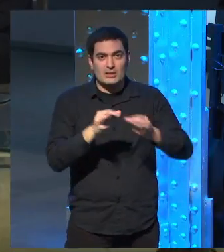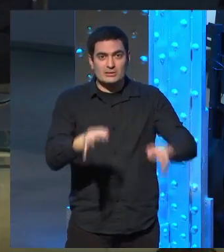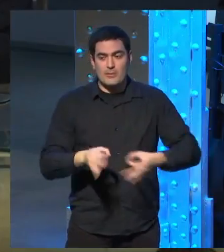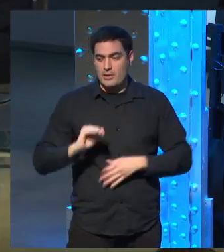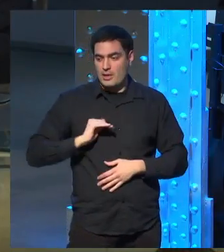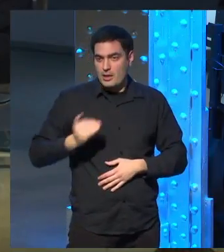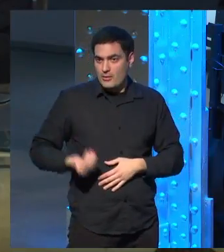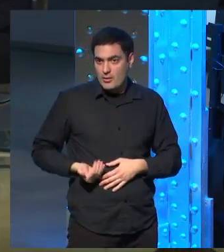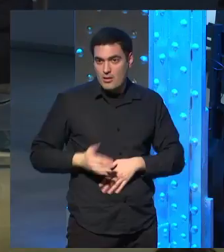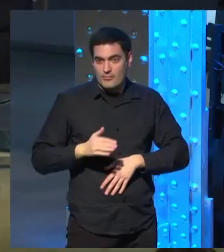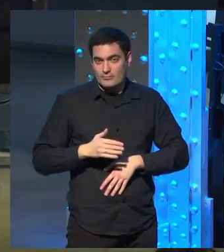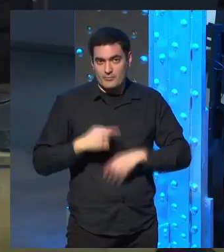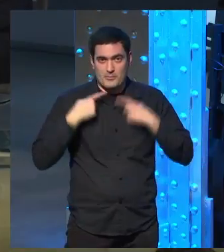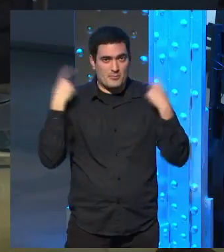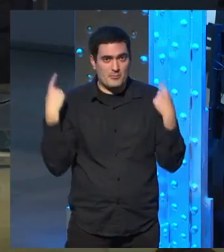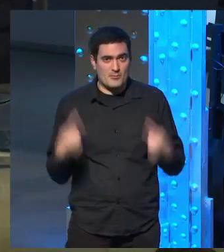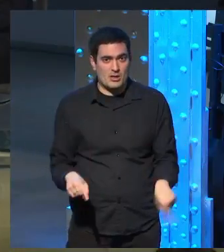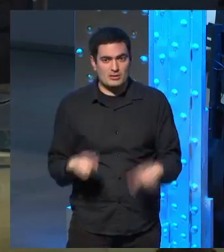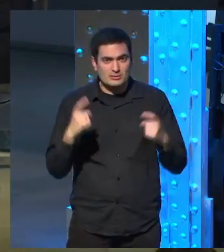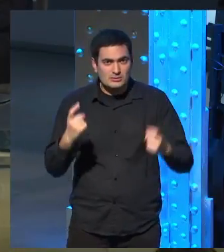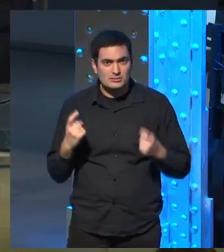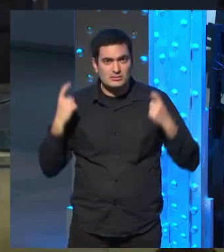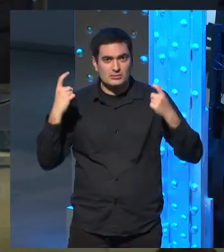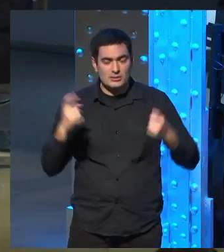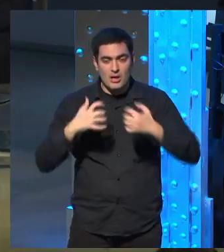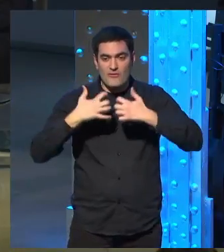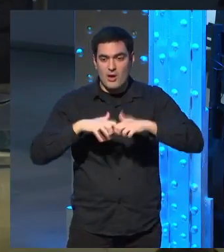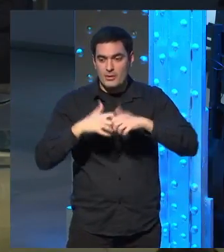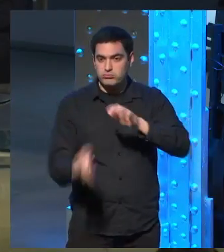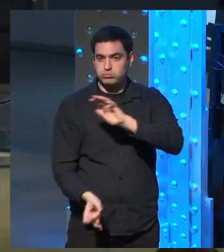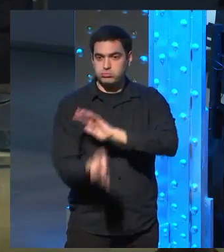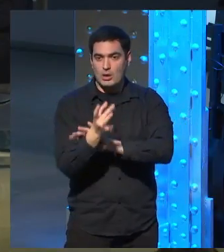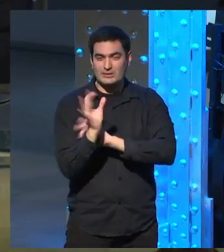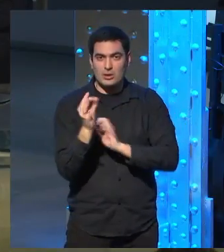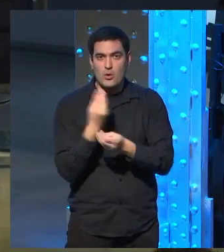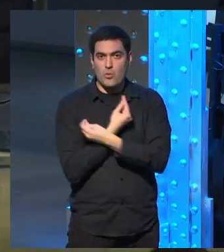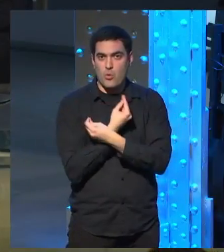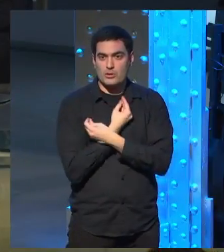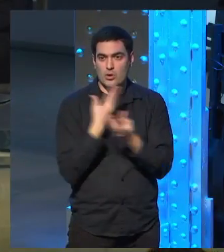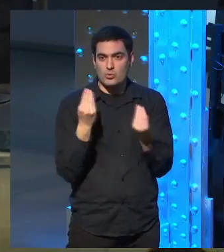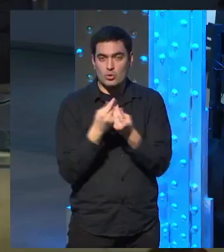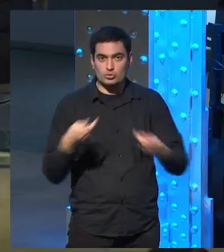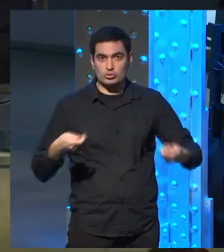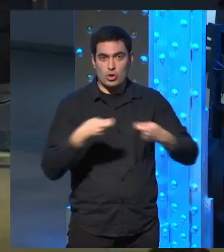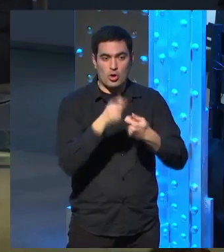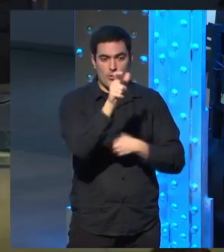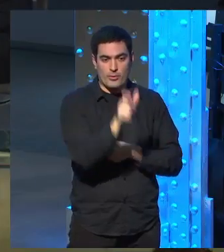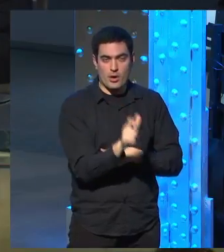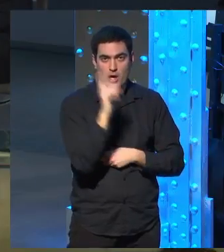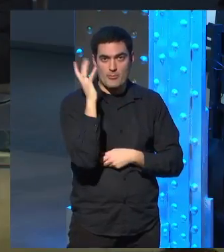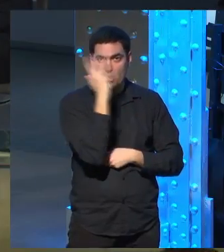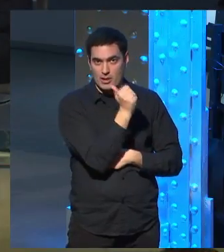riqueza completamente fracasado, intentó crear una fábrica de juguetes con un socio americano.